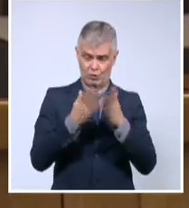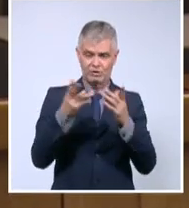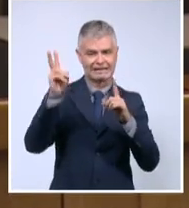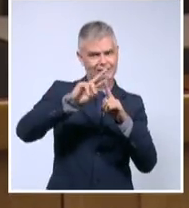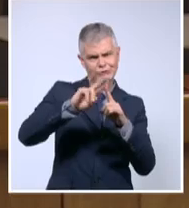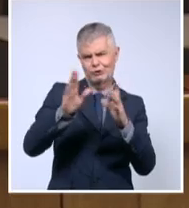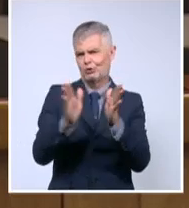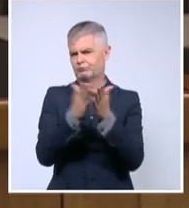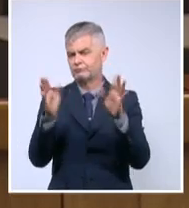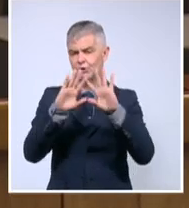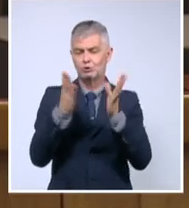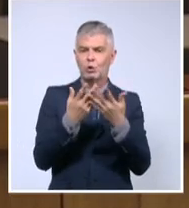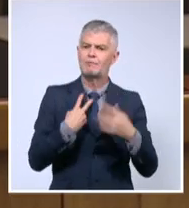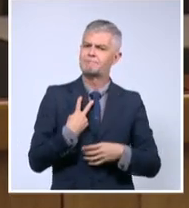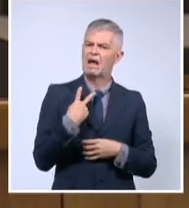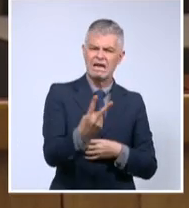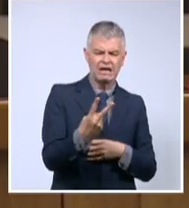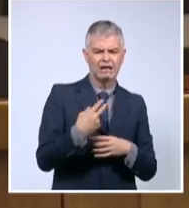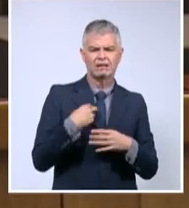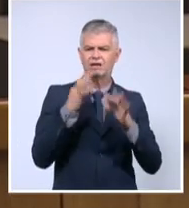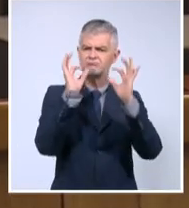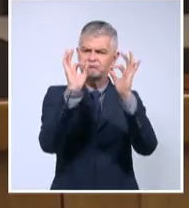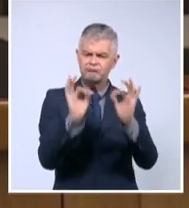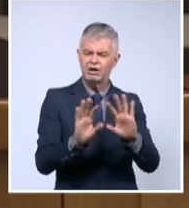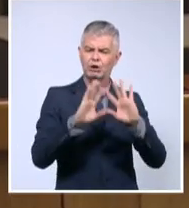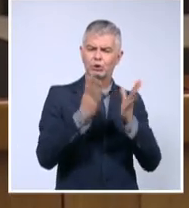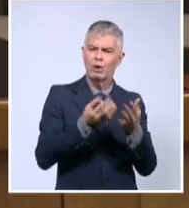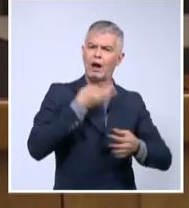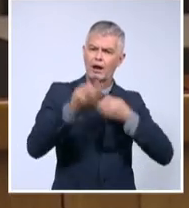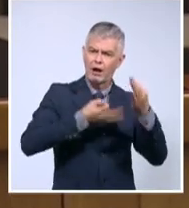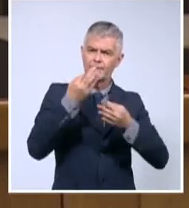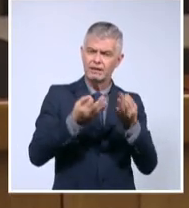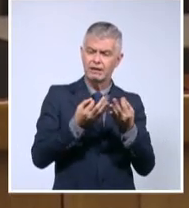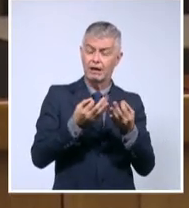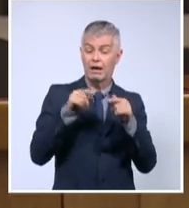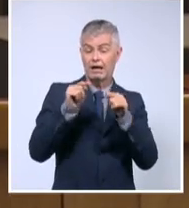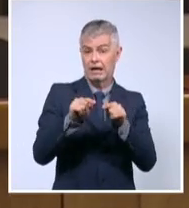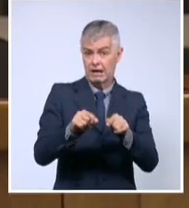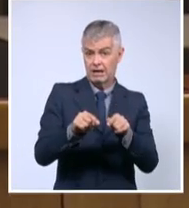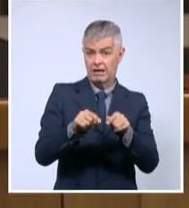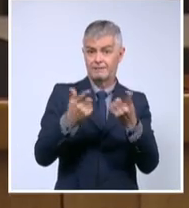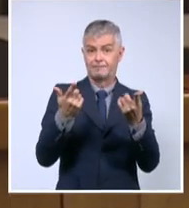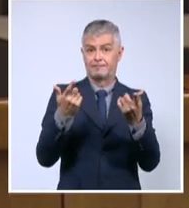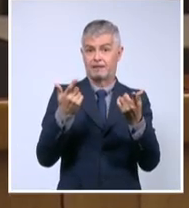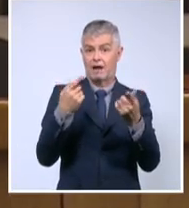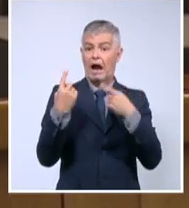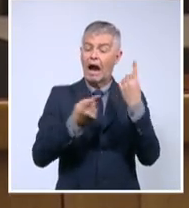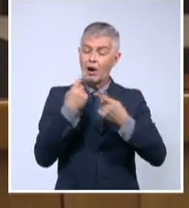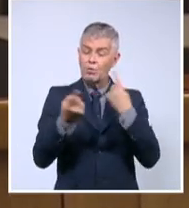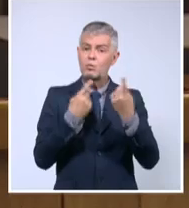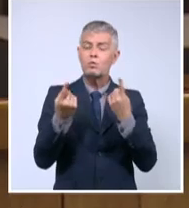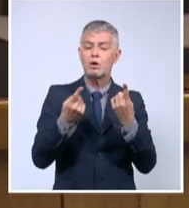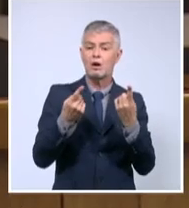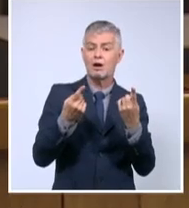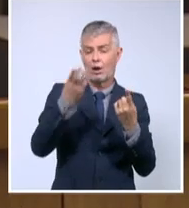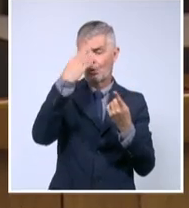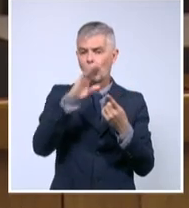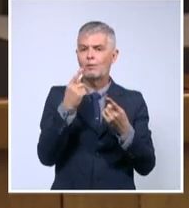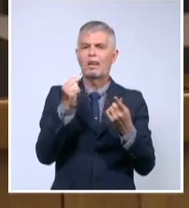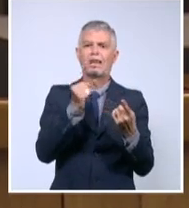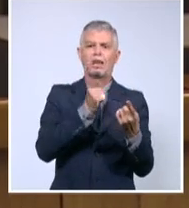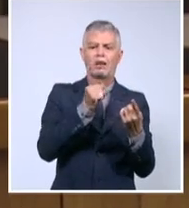valiente y detalladamente, razón por la cual se les trata infructuosamente de denigrar en algunas plataformas